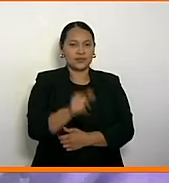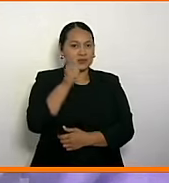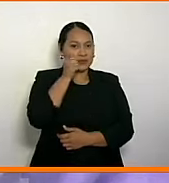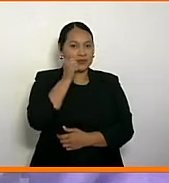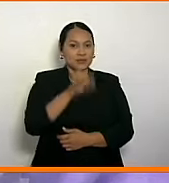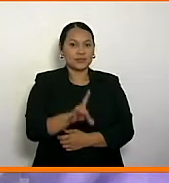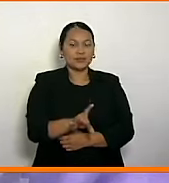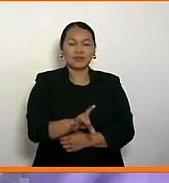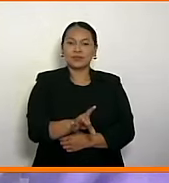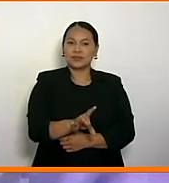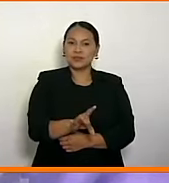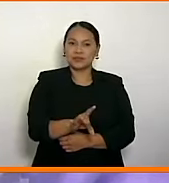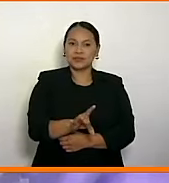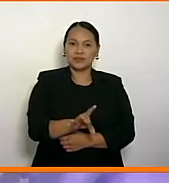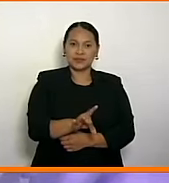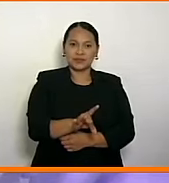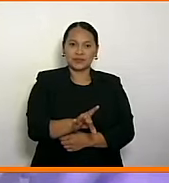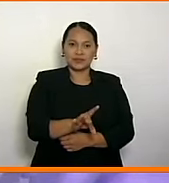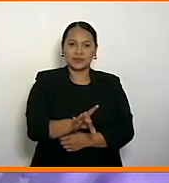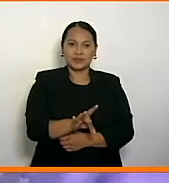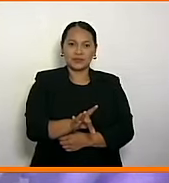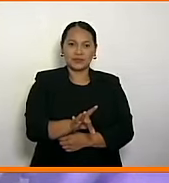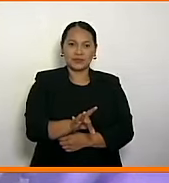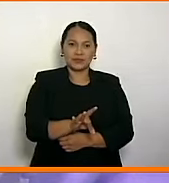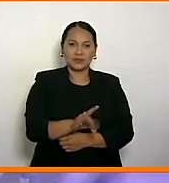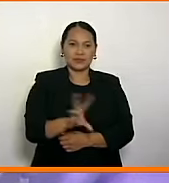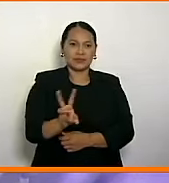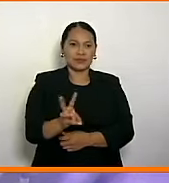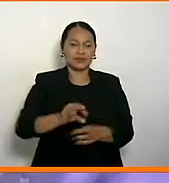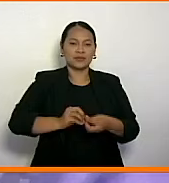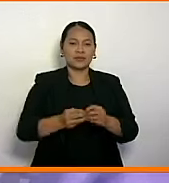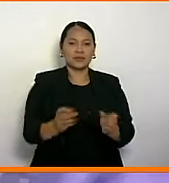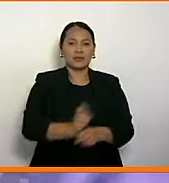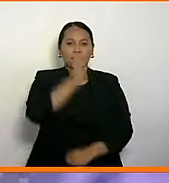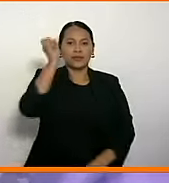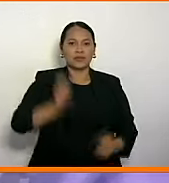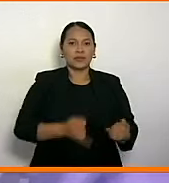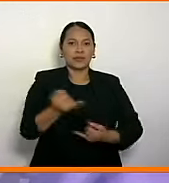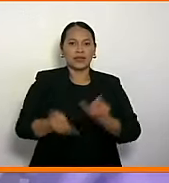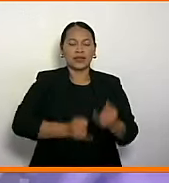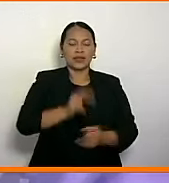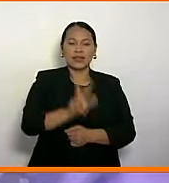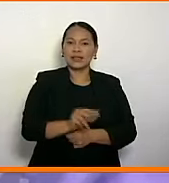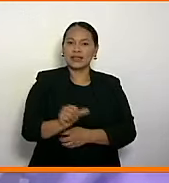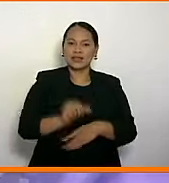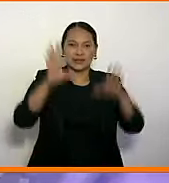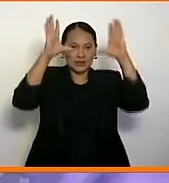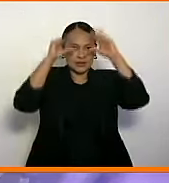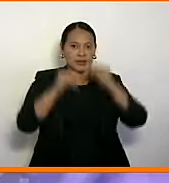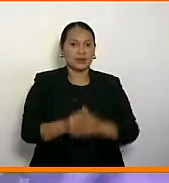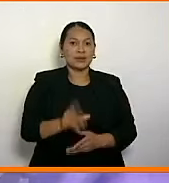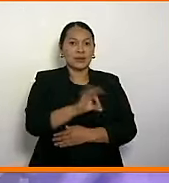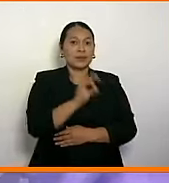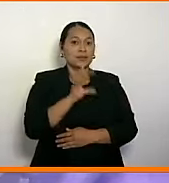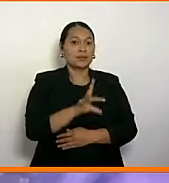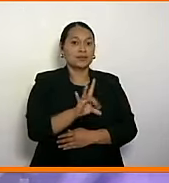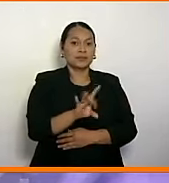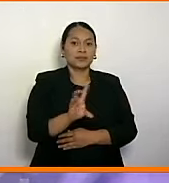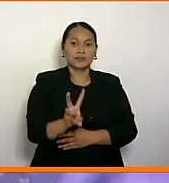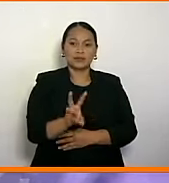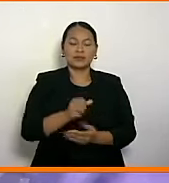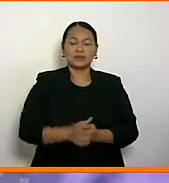Atentos, porque este es el 6. El número afortunado en Juga 3 esta noche es el